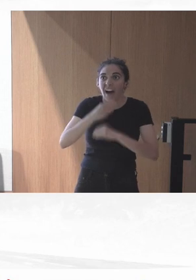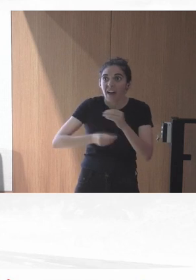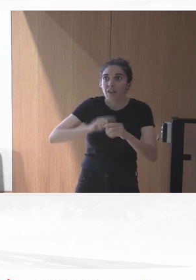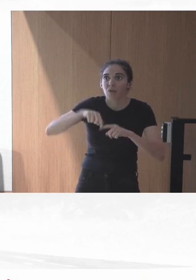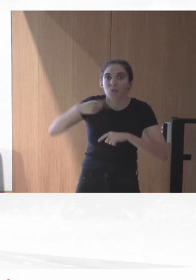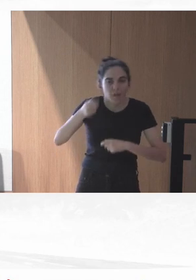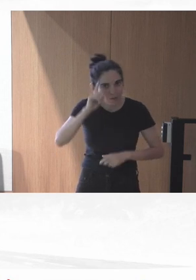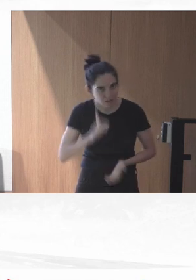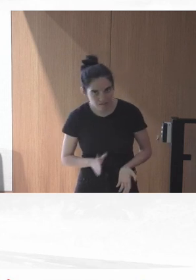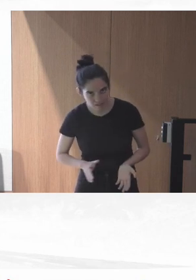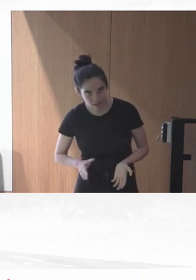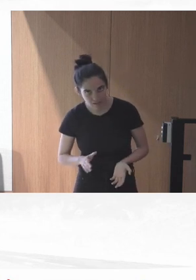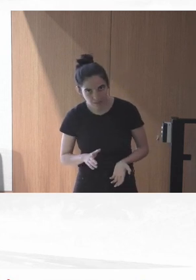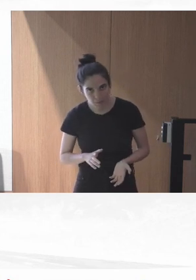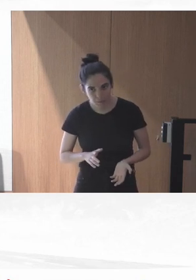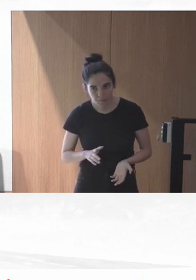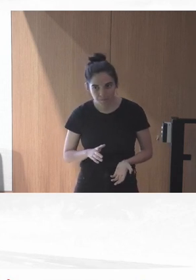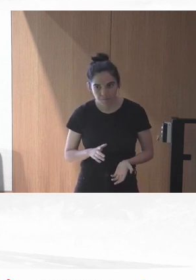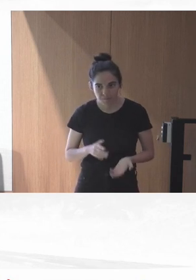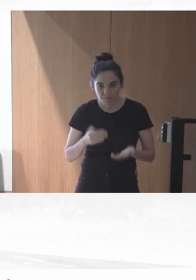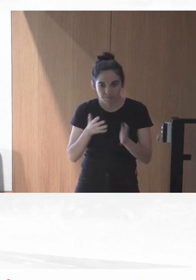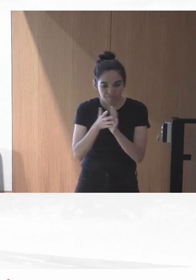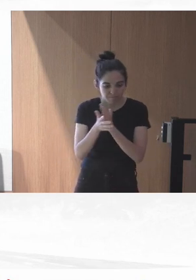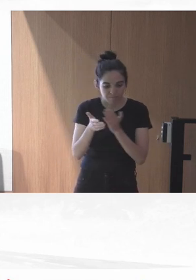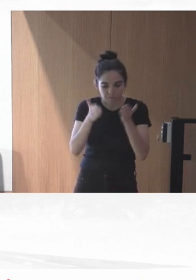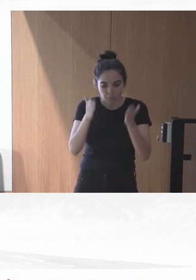tener. Es decir, una persona que a lo mejor